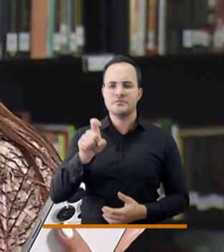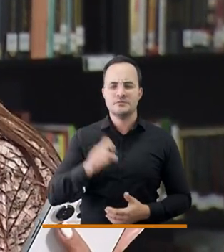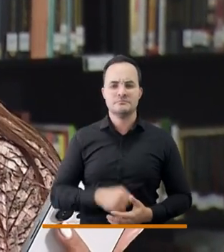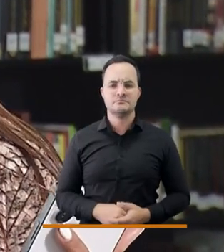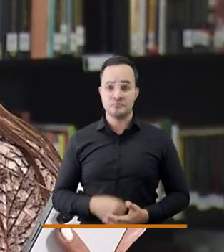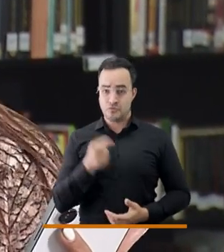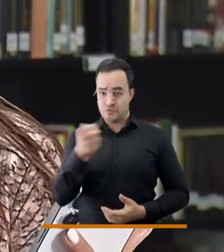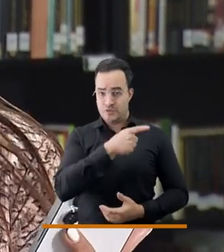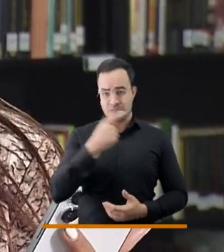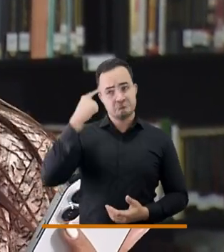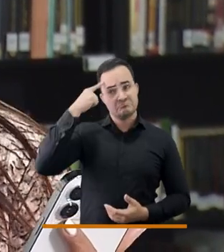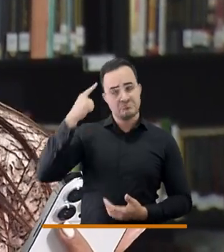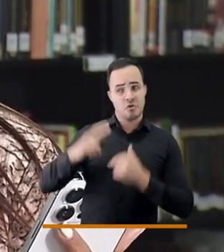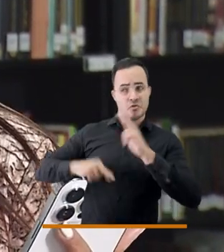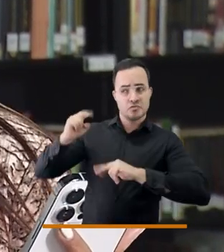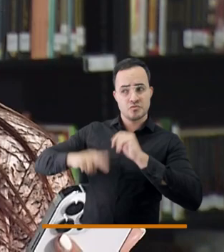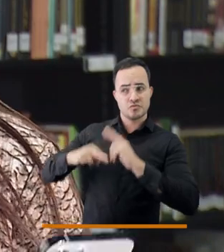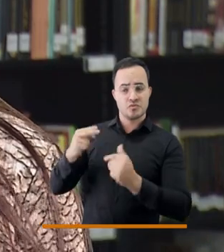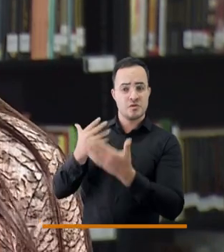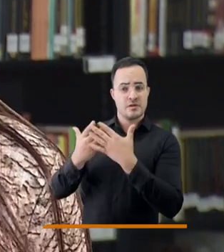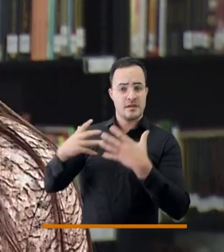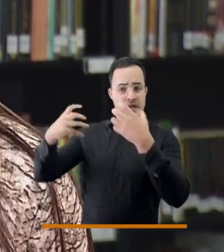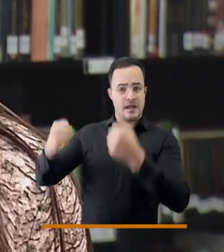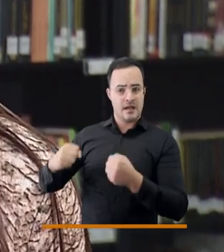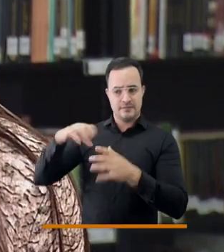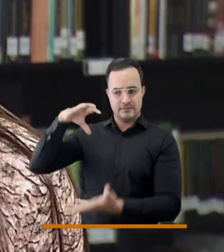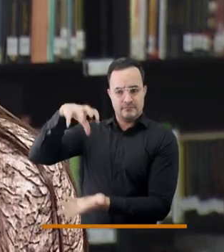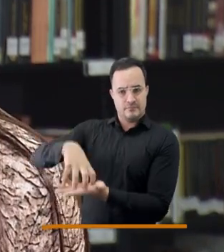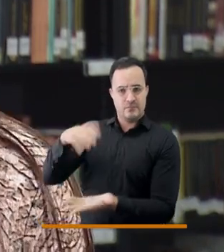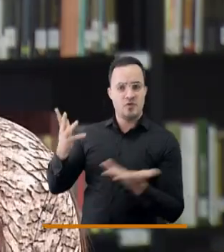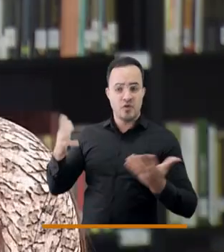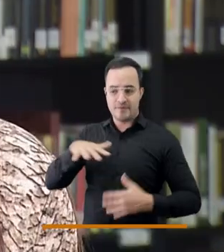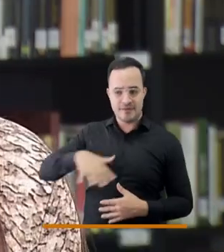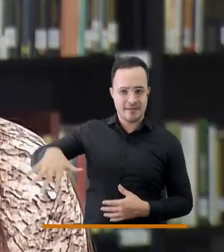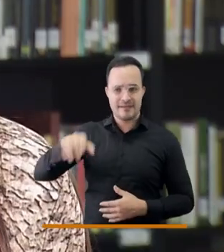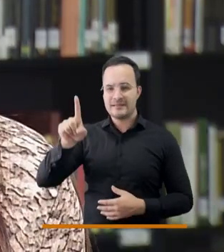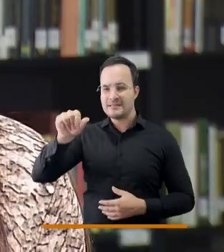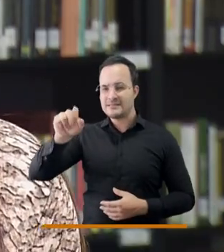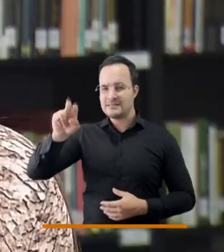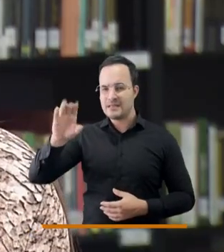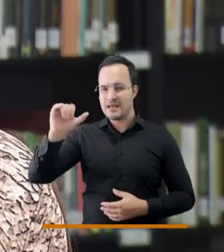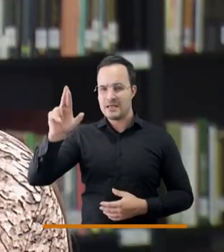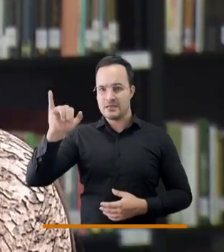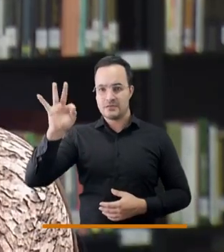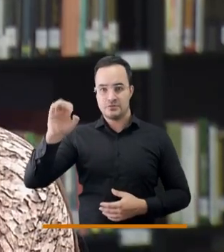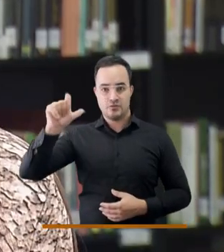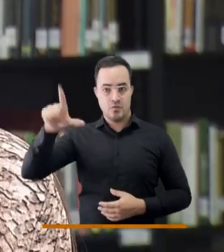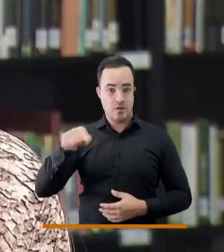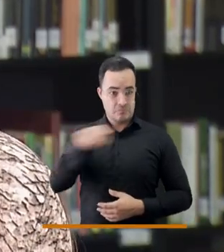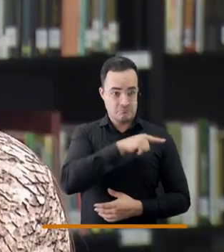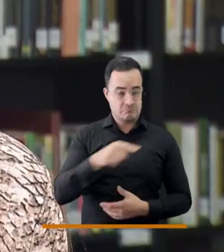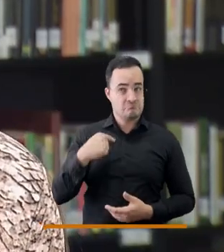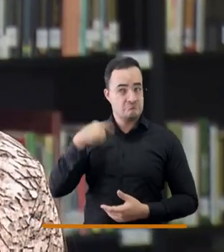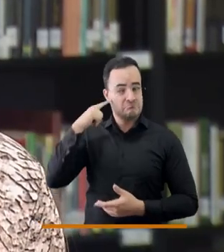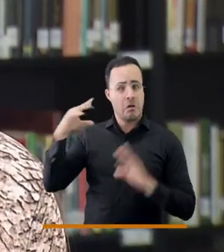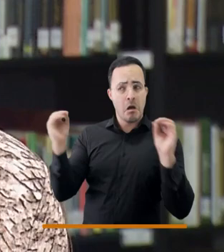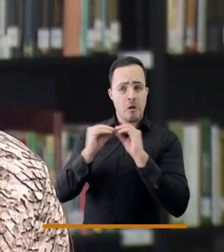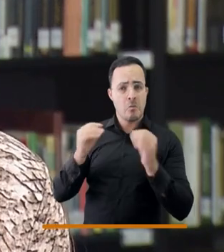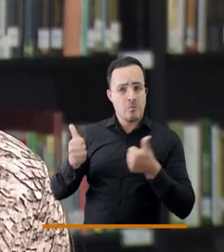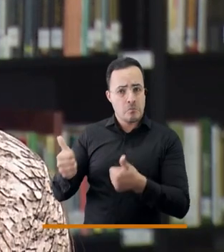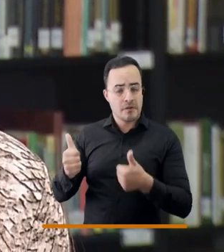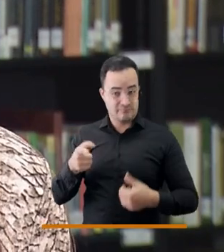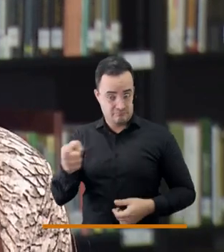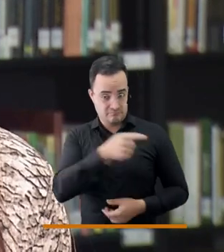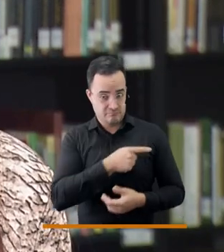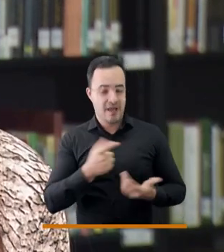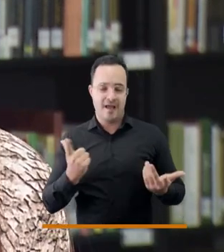con la construcción de una cárcel para sindicados en San Cristóbal? Recuerden seguirnos en nuestras redes sociales e interactuar la pregunta del